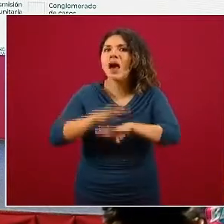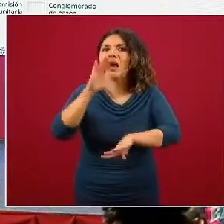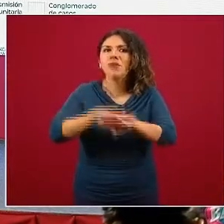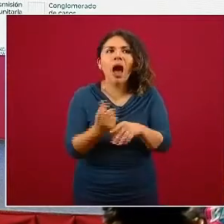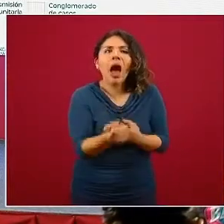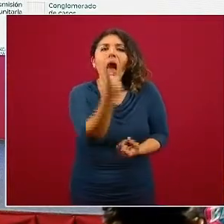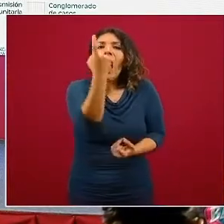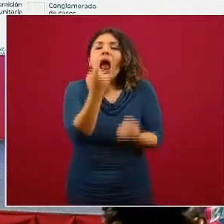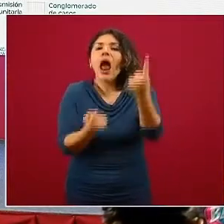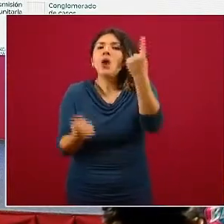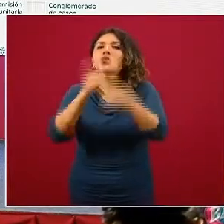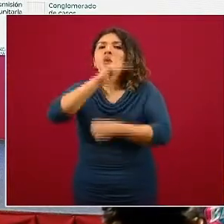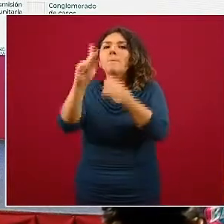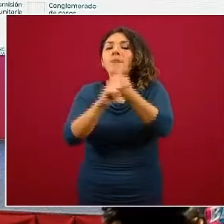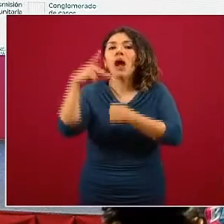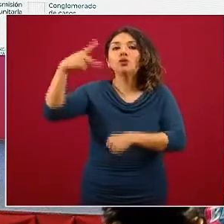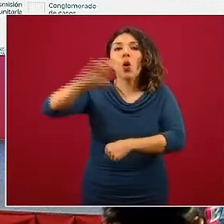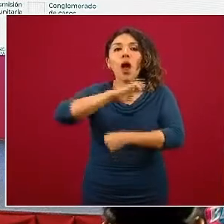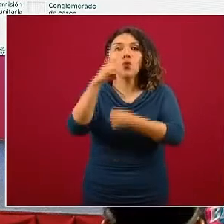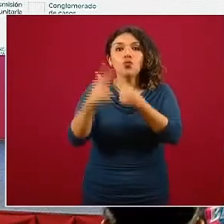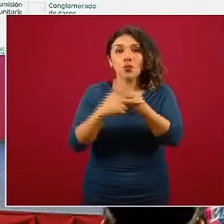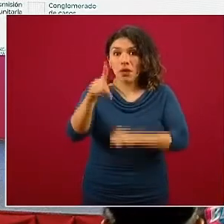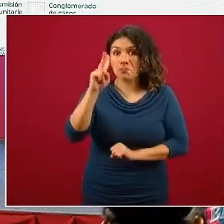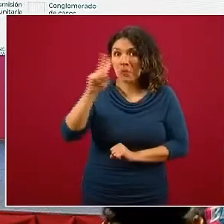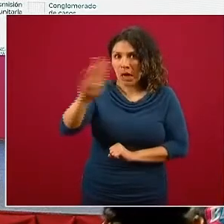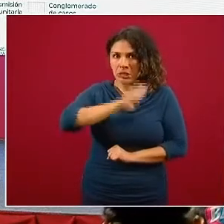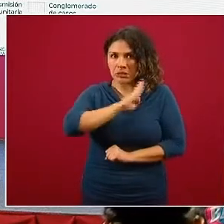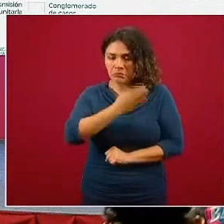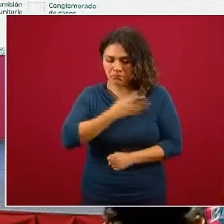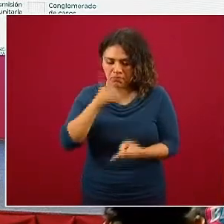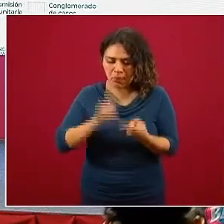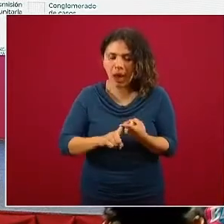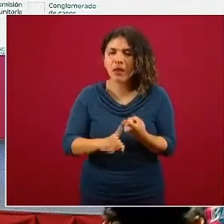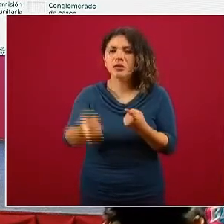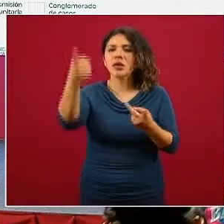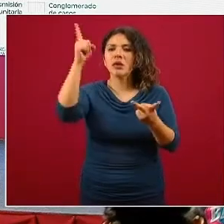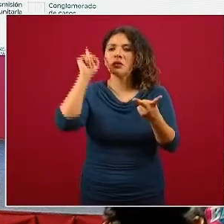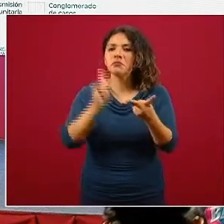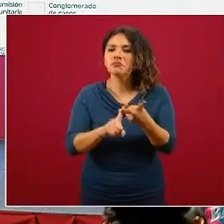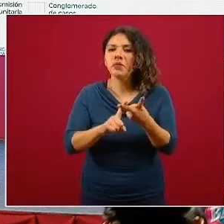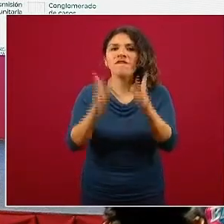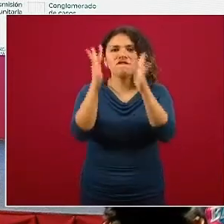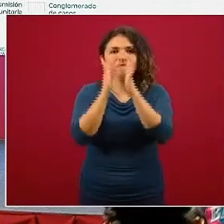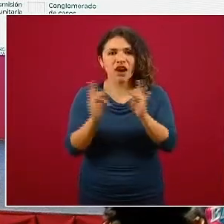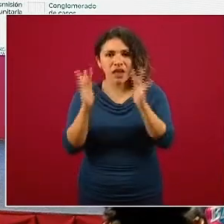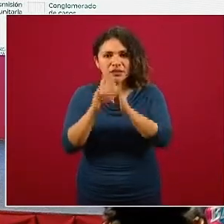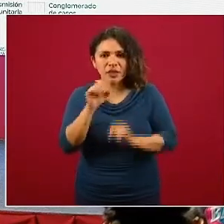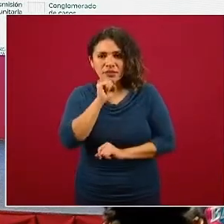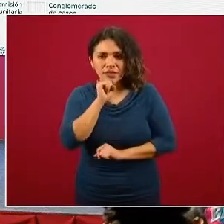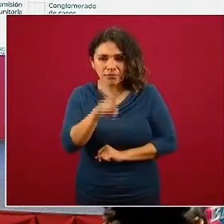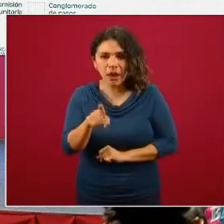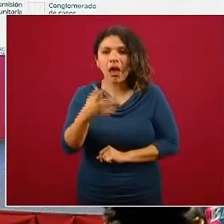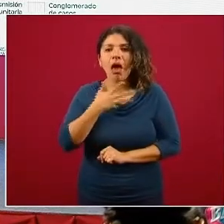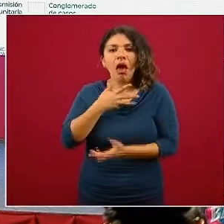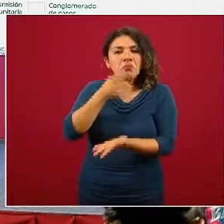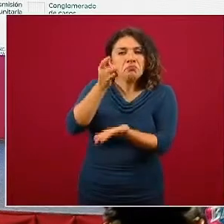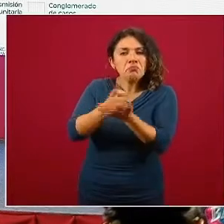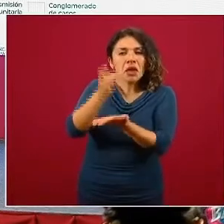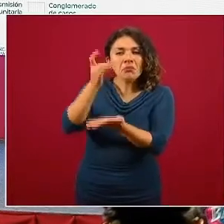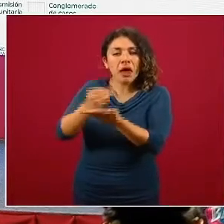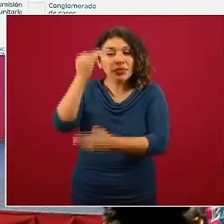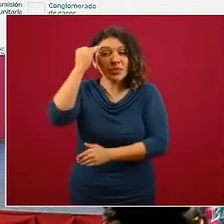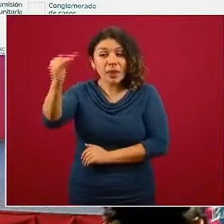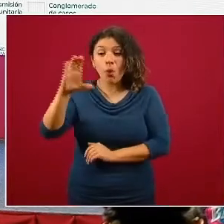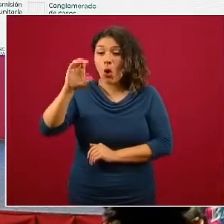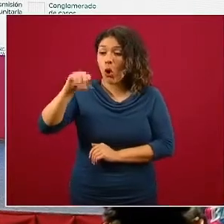de estos países de Europa. Podemos observarlo en España, podemos observarlo también en Francia, en donde identificarán en el periodo